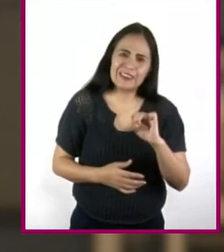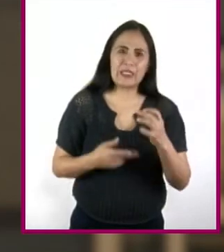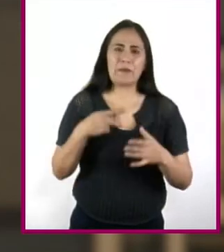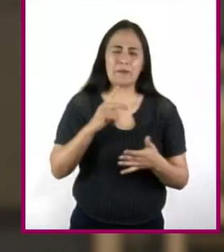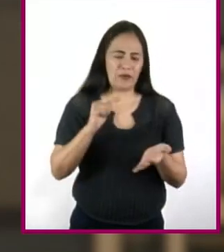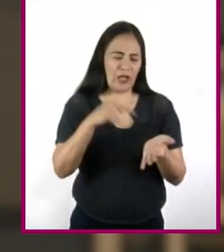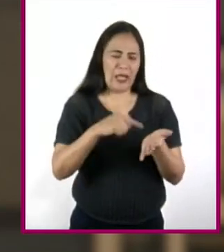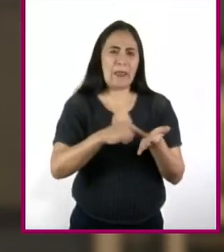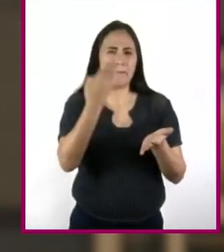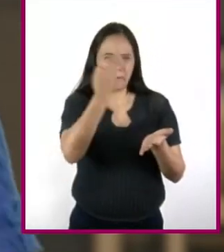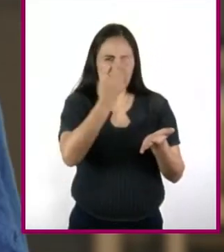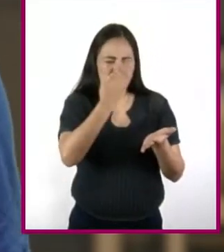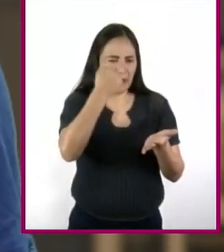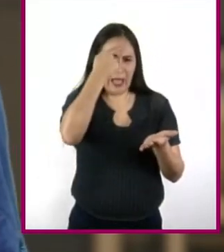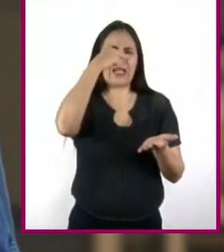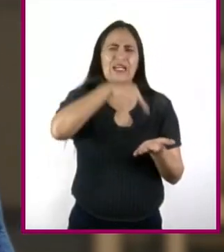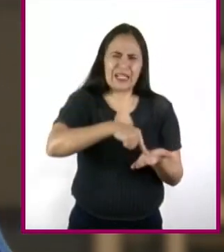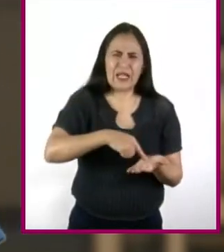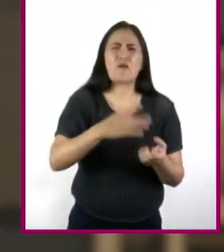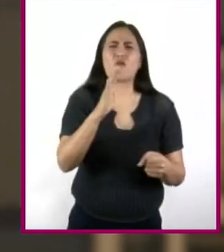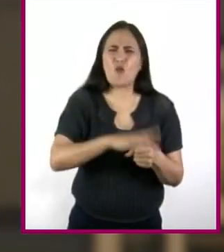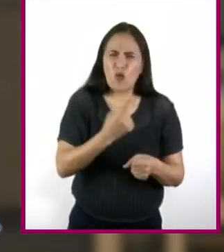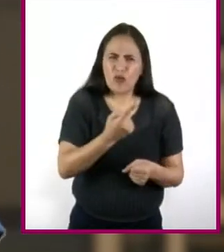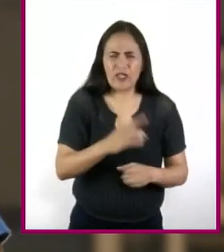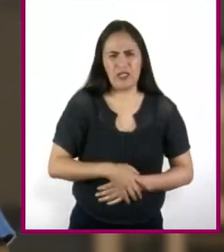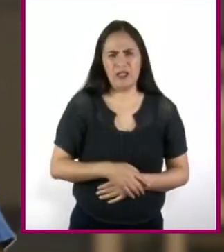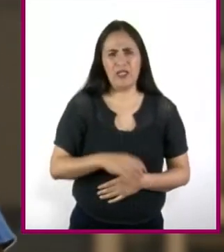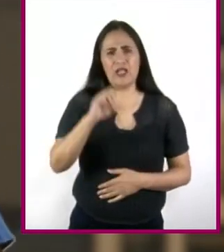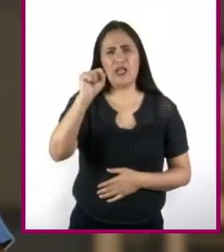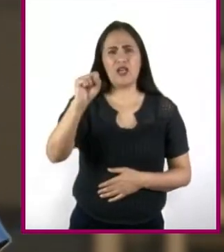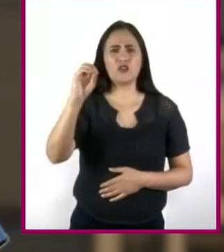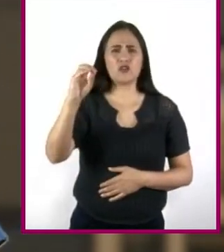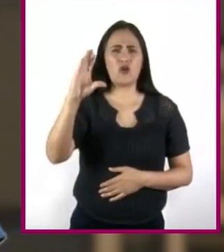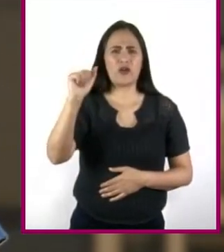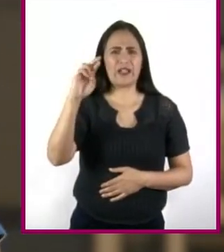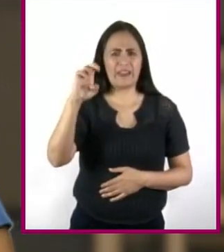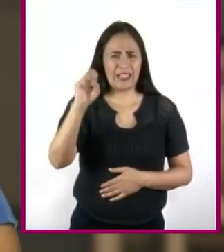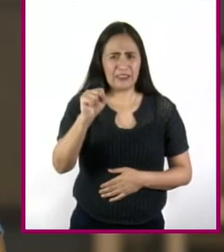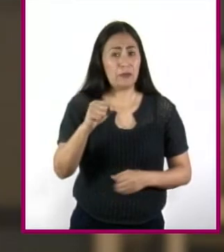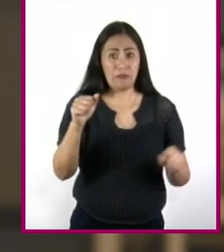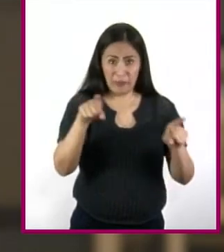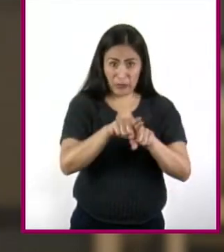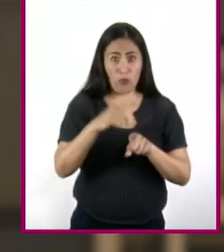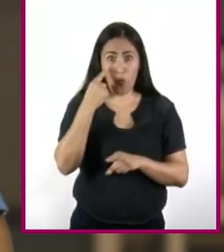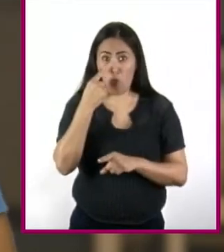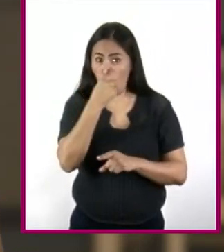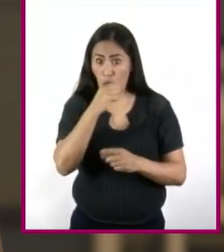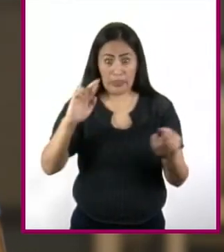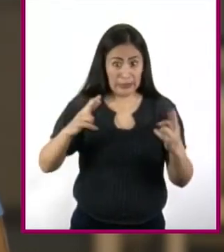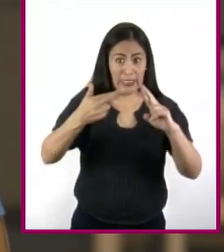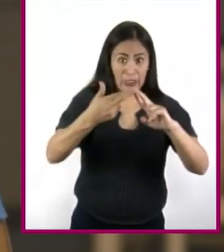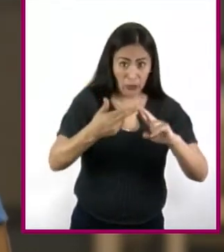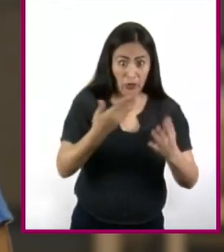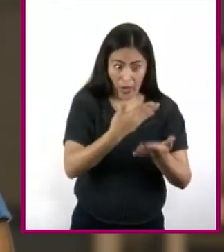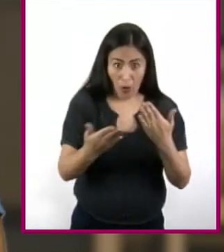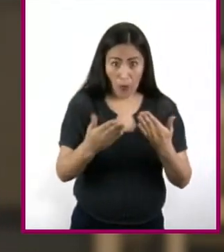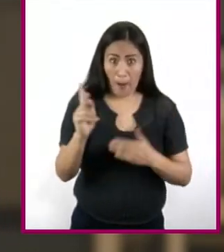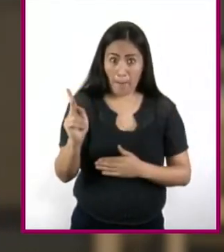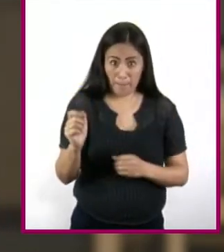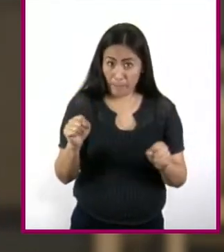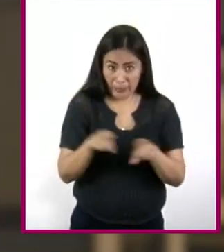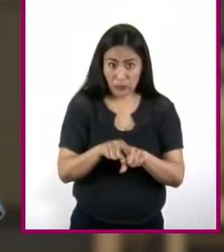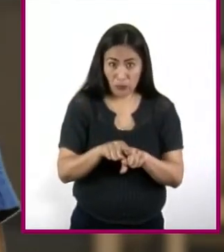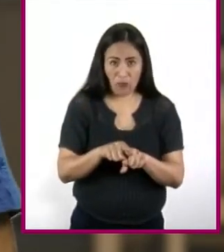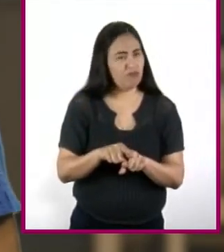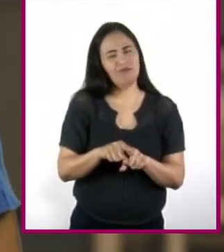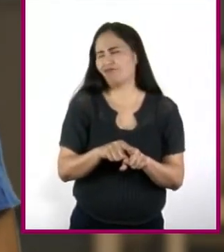caso a la Biblia? Sócrates no veía el mundo como muchas religiones actuales lo ven y no pensaba que lo que pasaba después de la